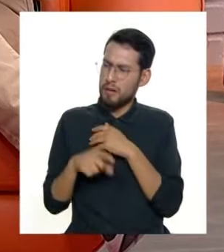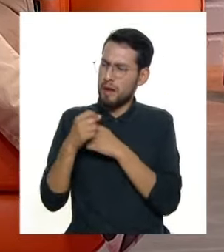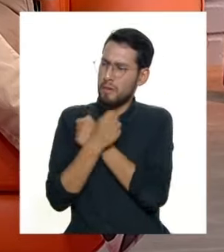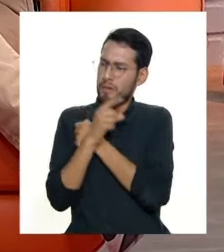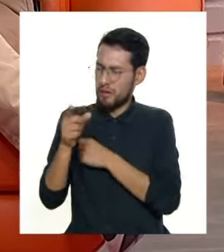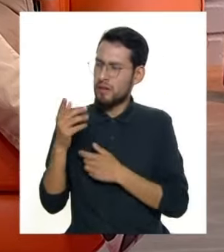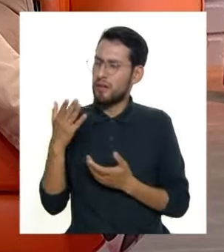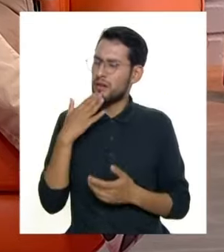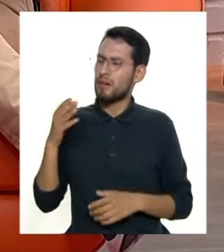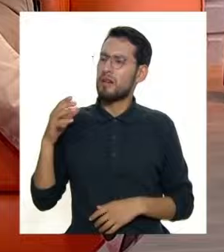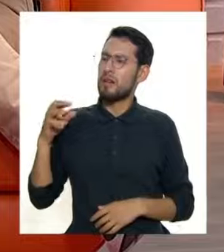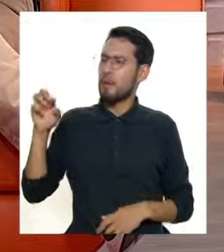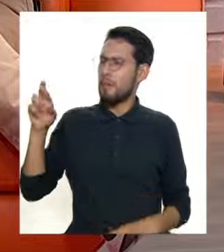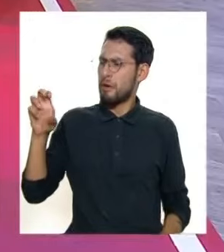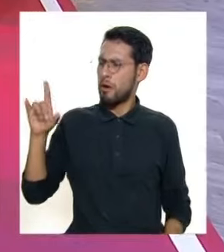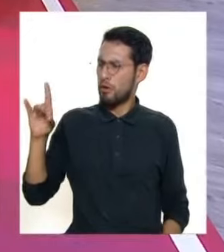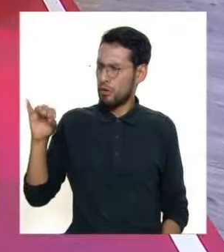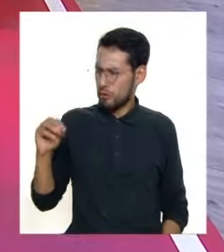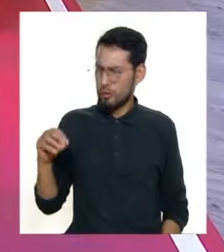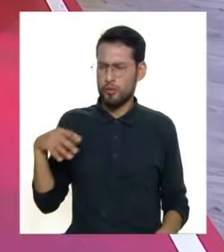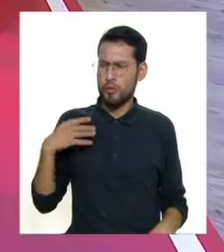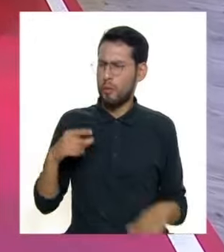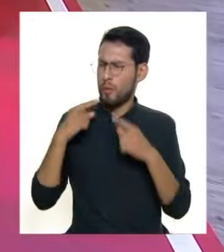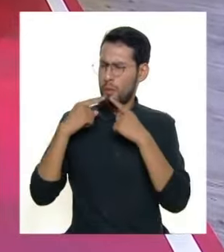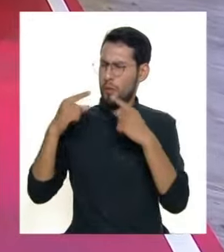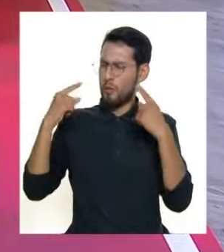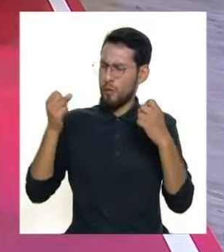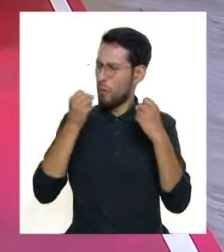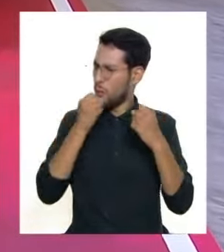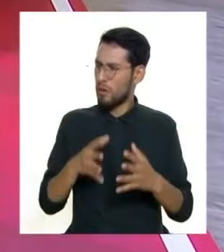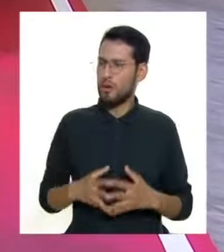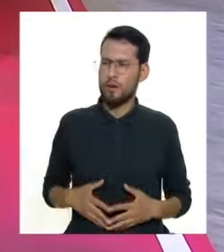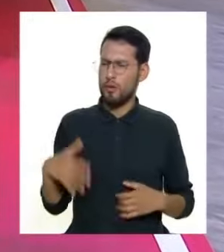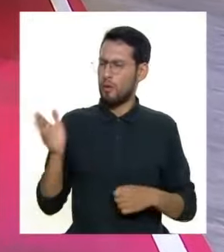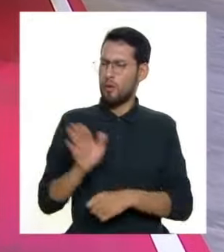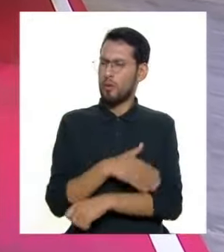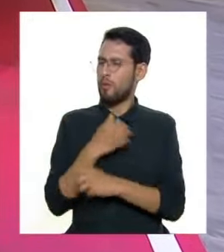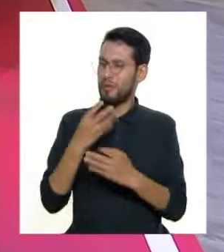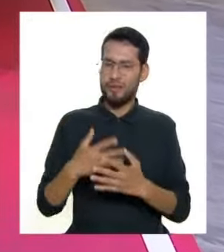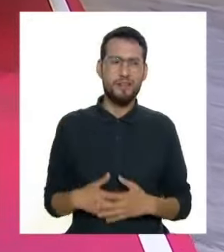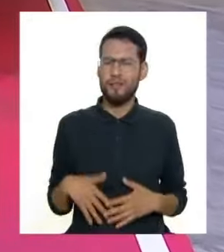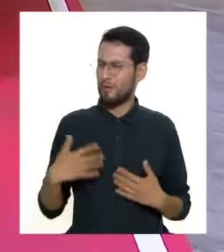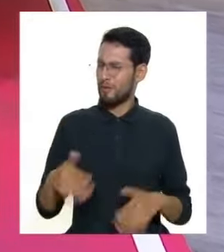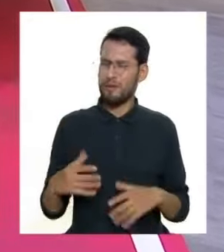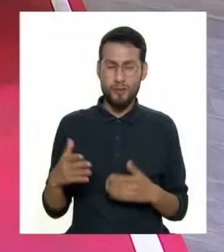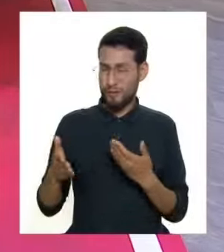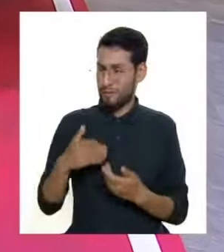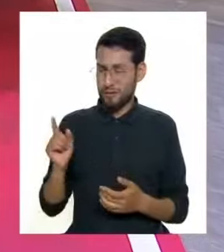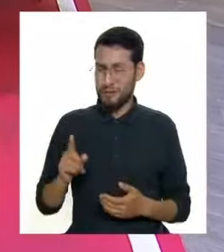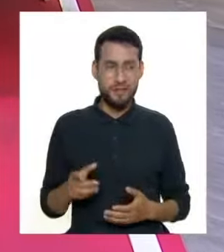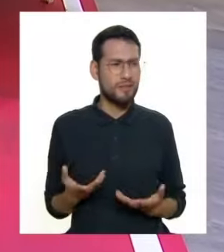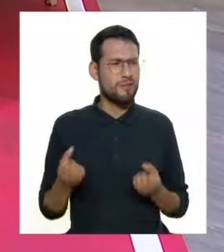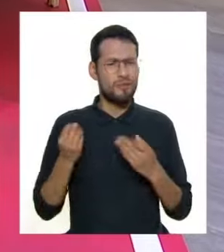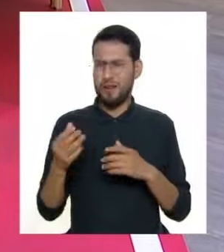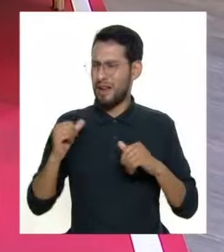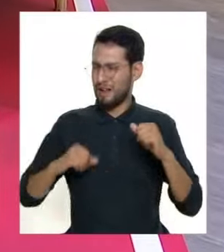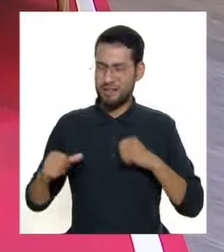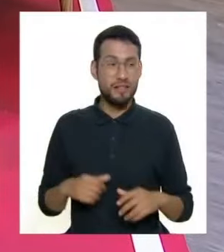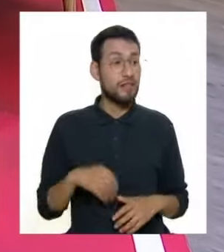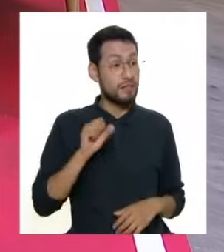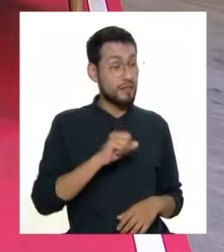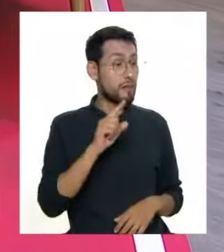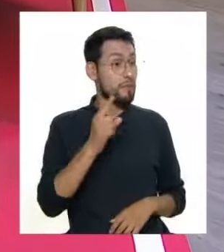la productora Preludio, que fue un éxito rotundo, un musical. Sí, y es que no es nada fácil dirigir a tantos actores. Sí, sí,